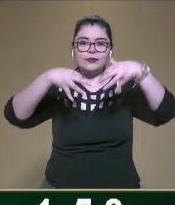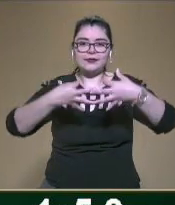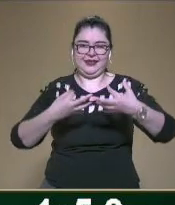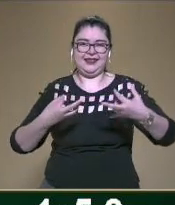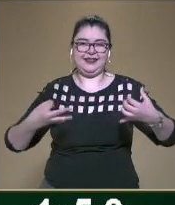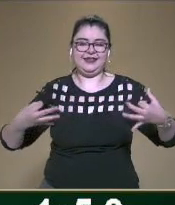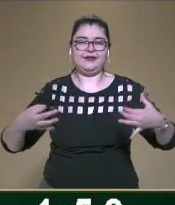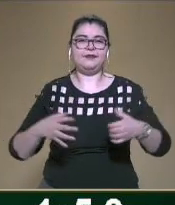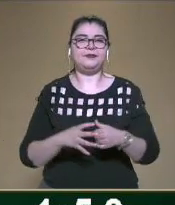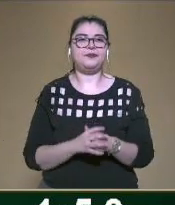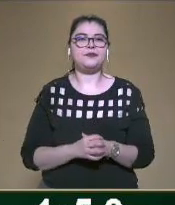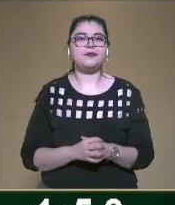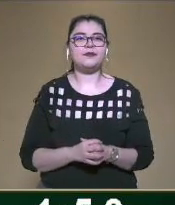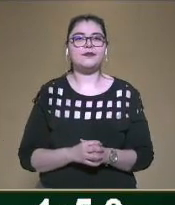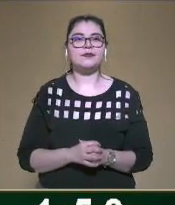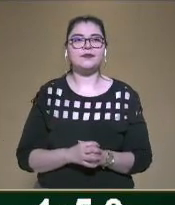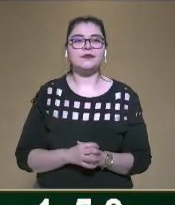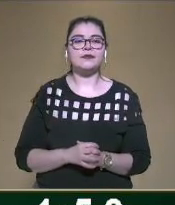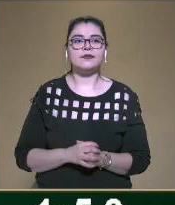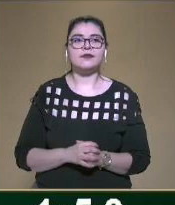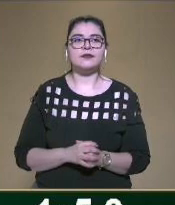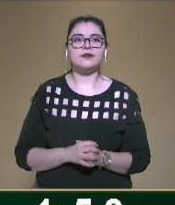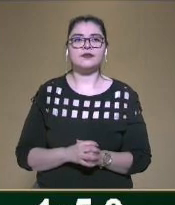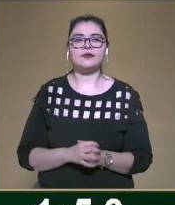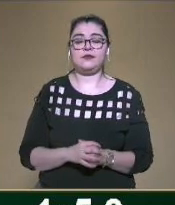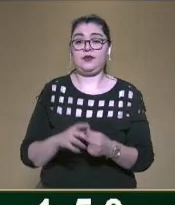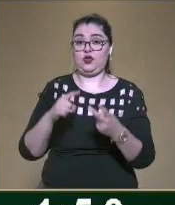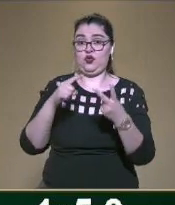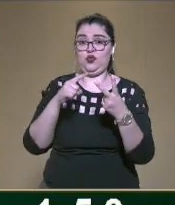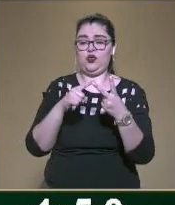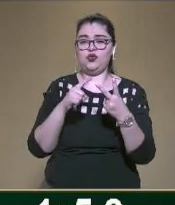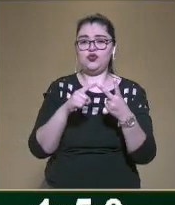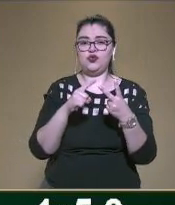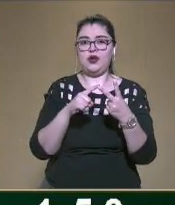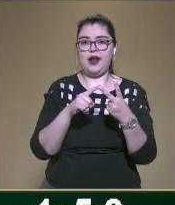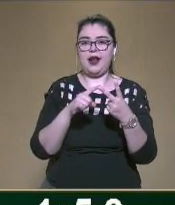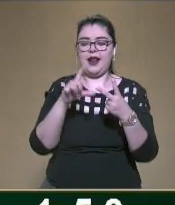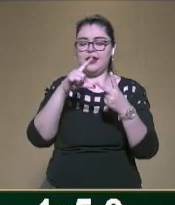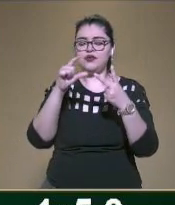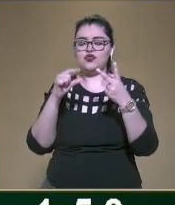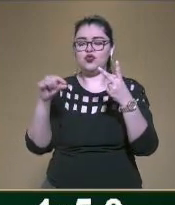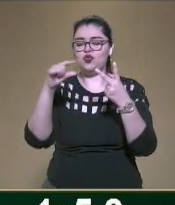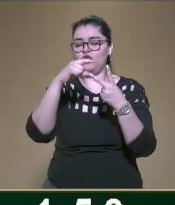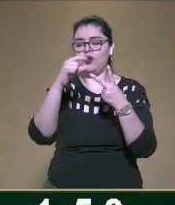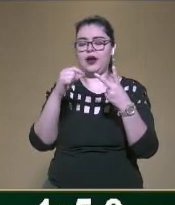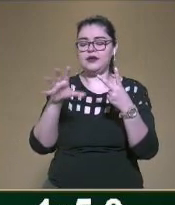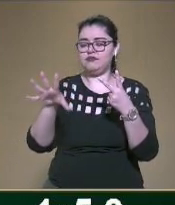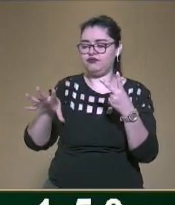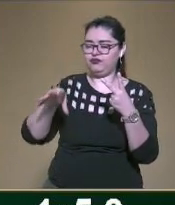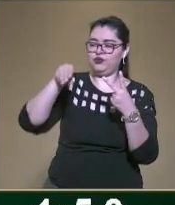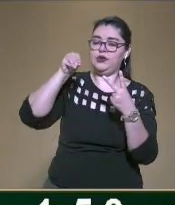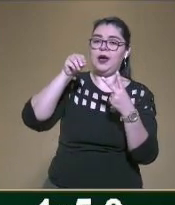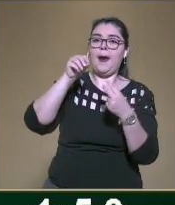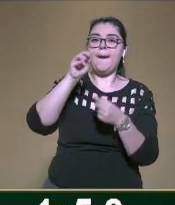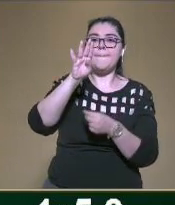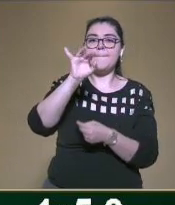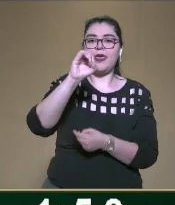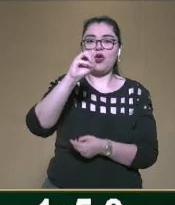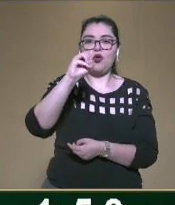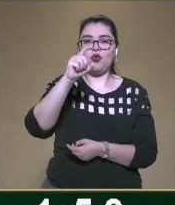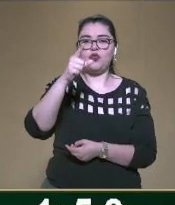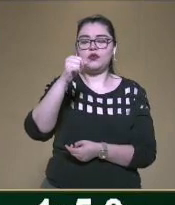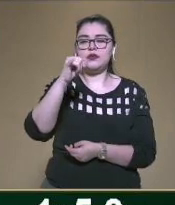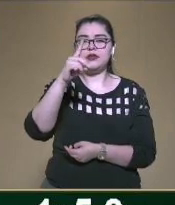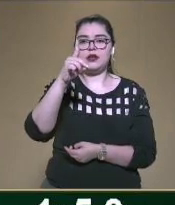las raíces. Excelente. Paso número dos. Las hojas absorben dióxido de carbono del aire